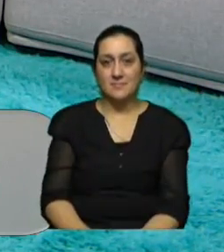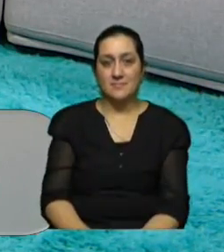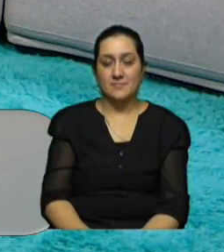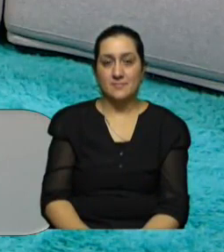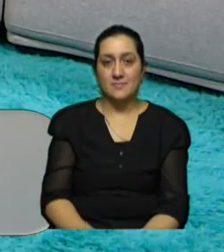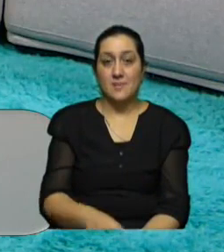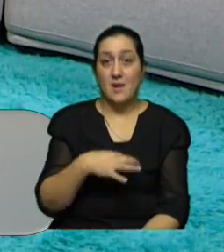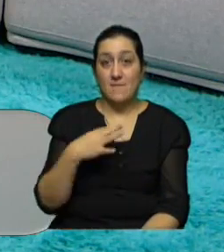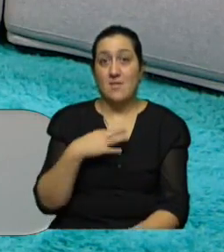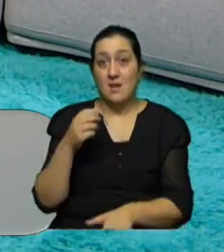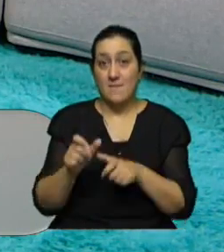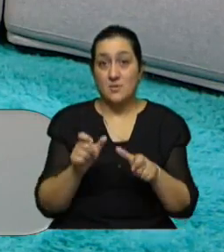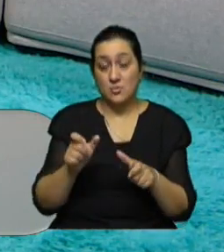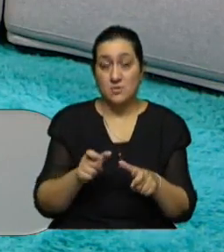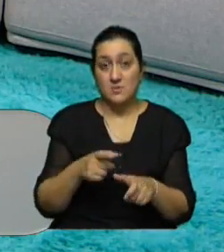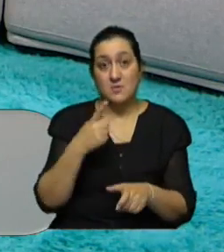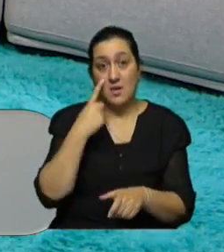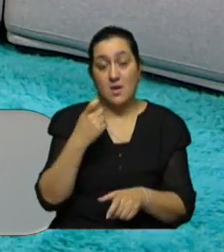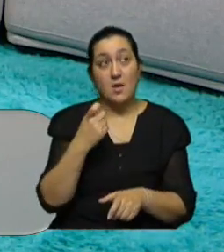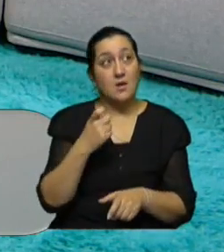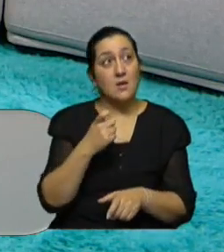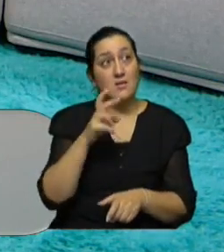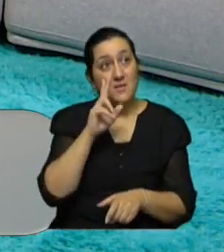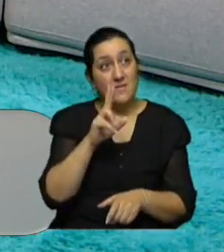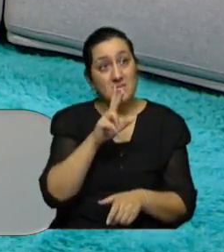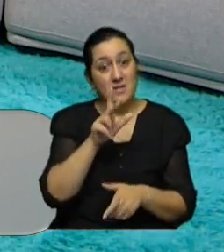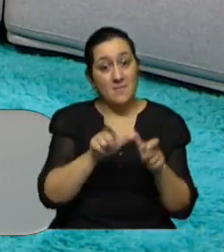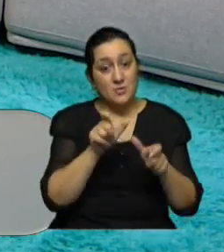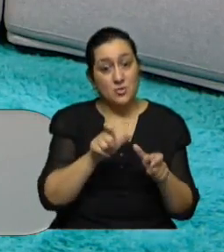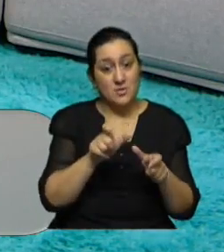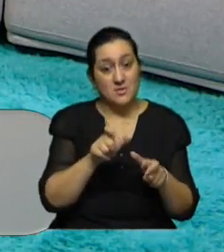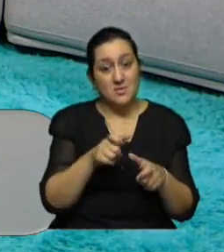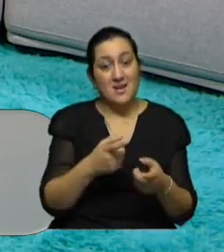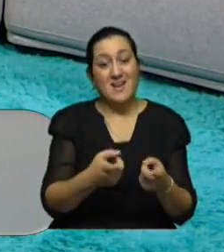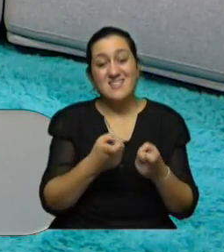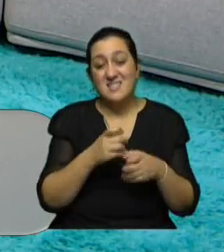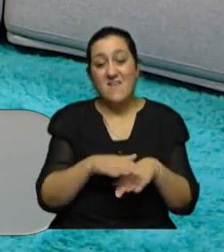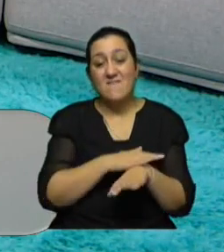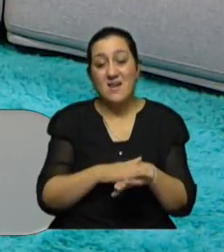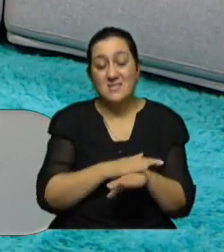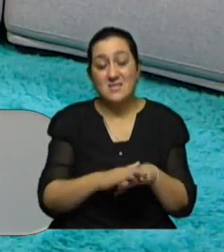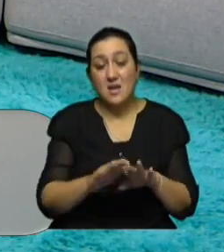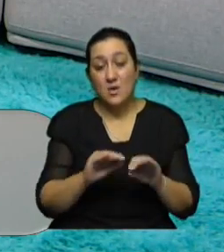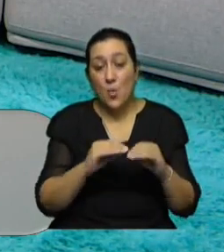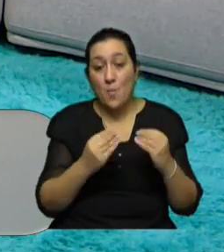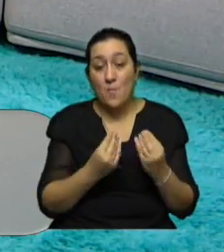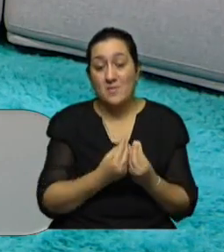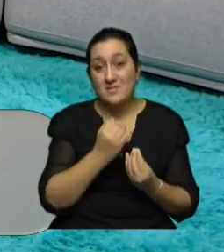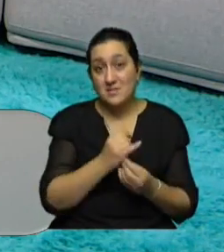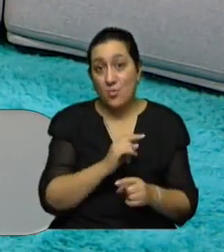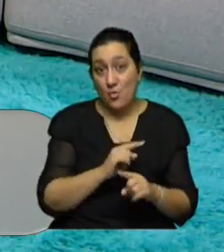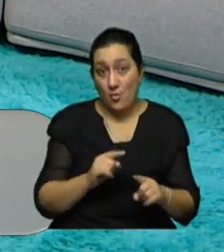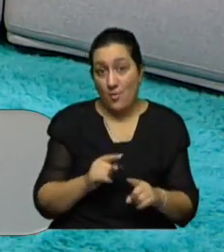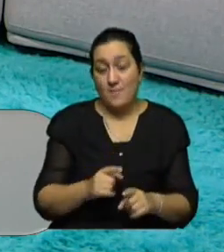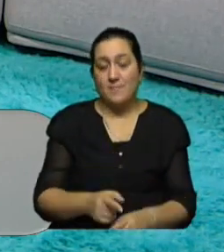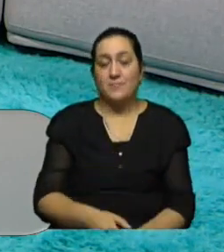vida de las personas y se ve si las personas tienen las necesidades básicas satisfechas o no en esas distintas dimensiones, lo